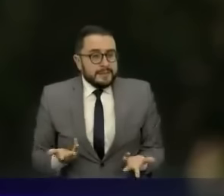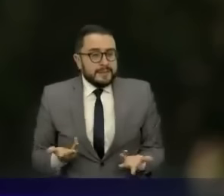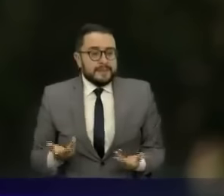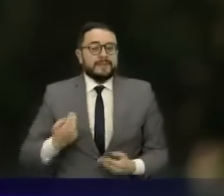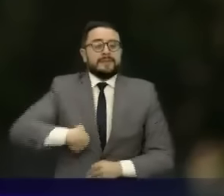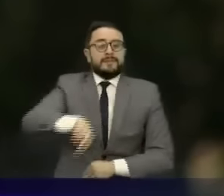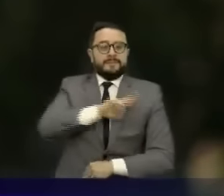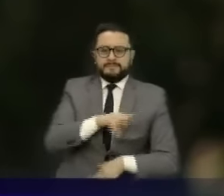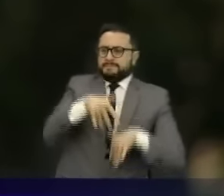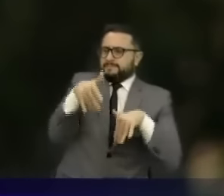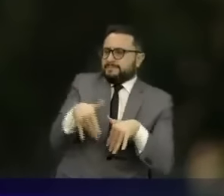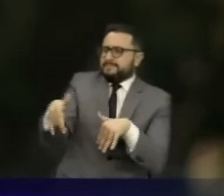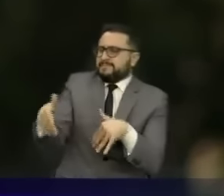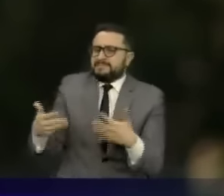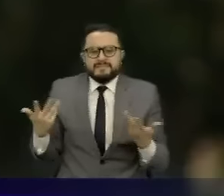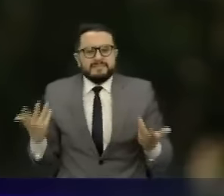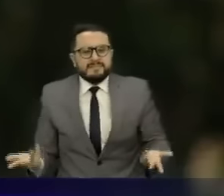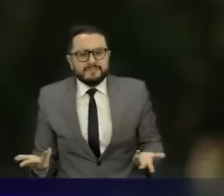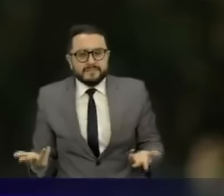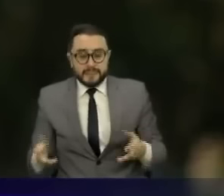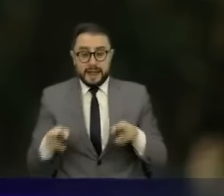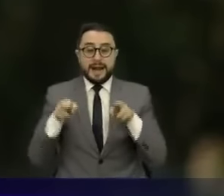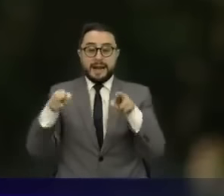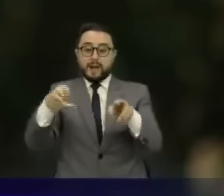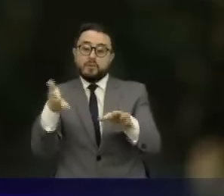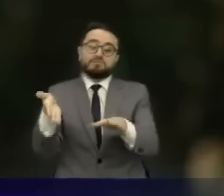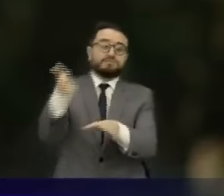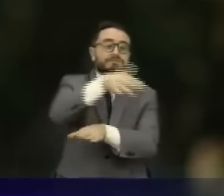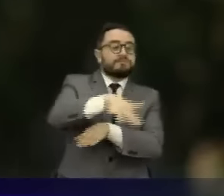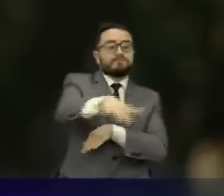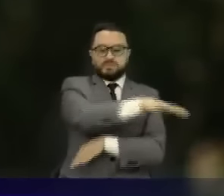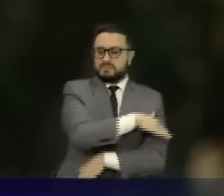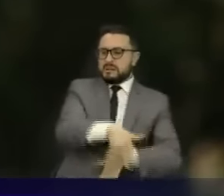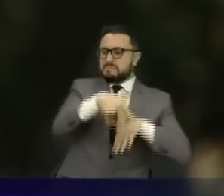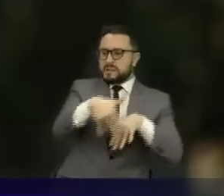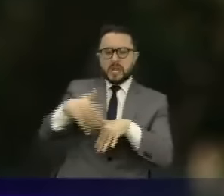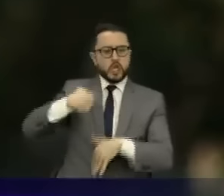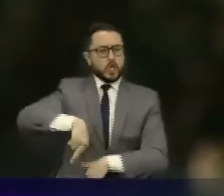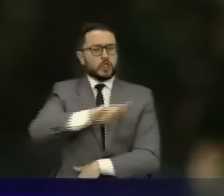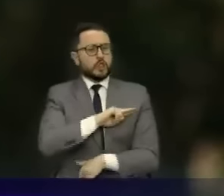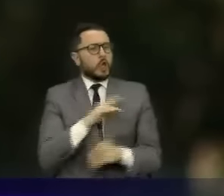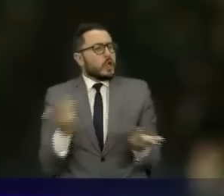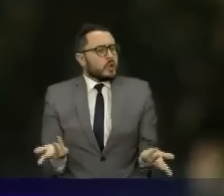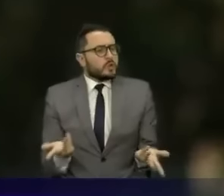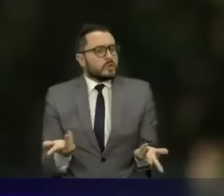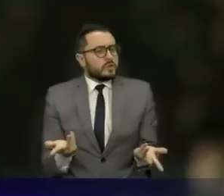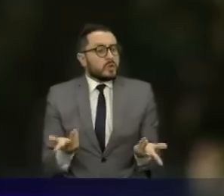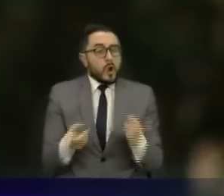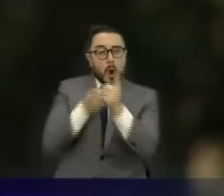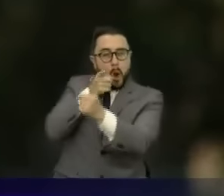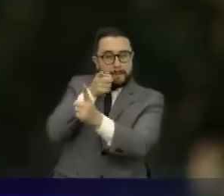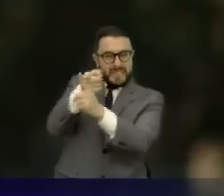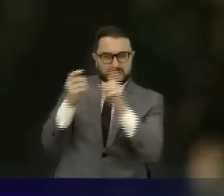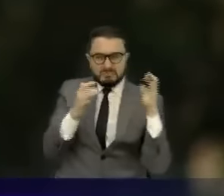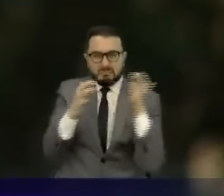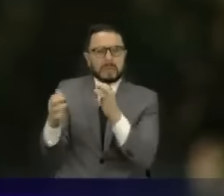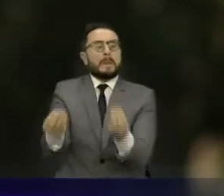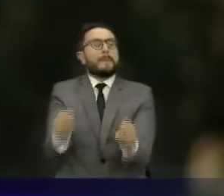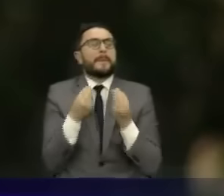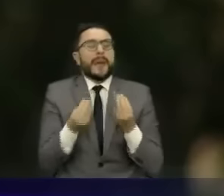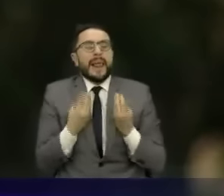trinchera, del otro lado del río? ¿Qué buscábamos? ¿Cuál es